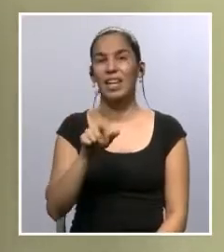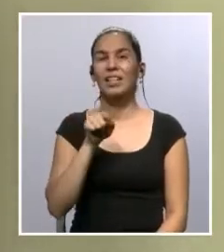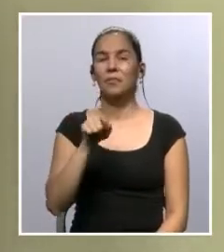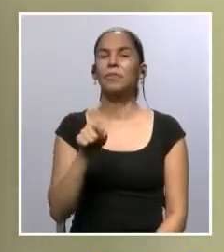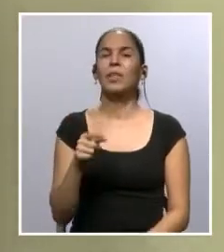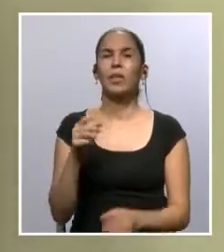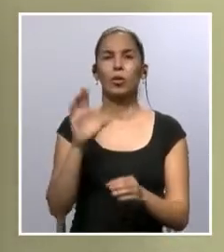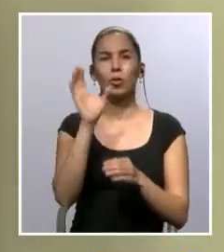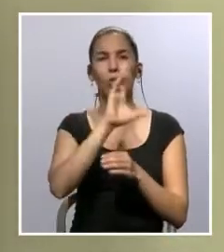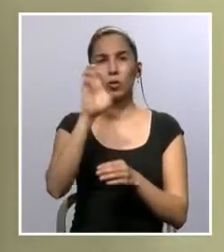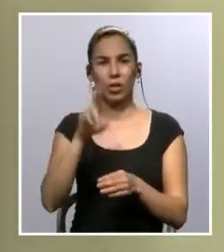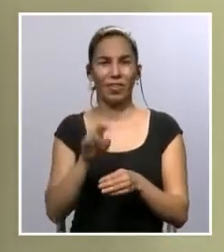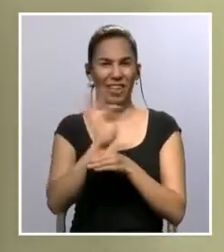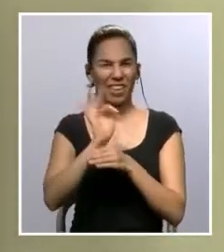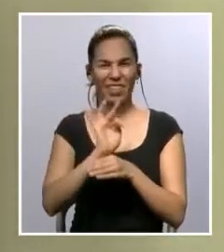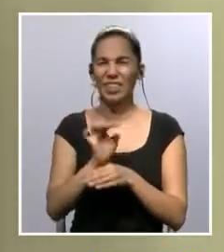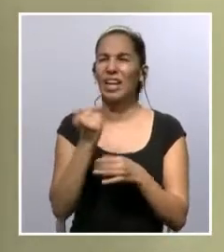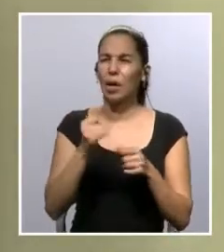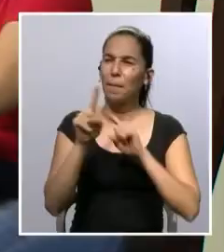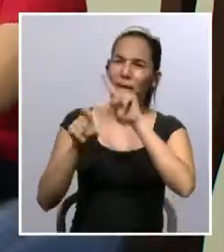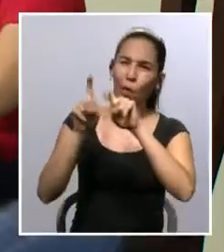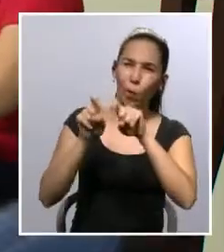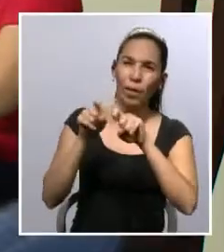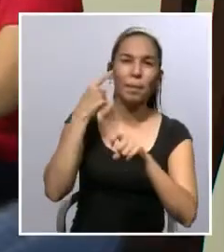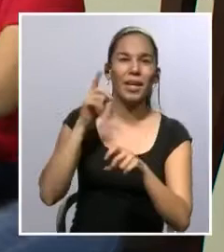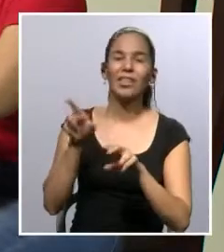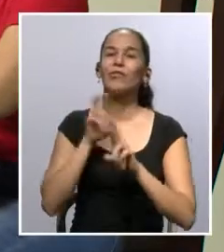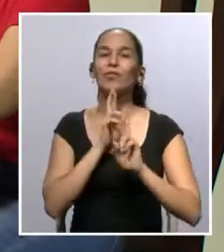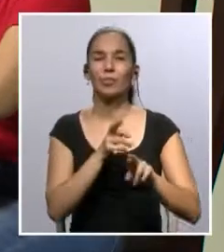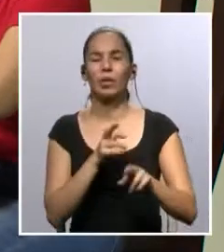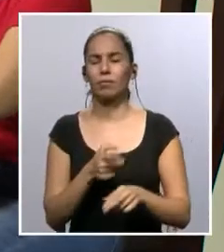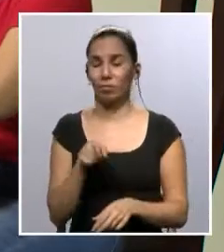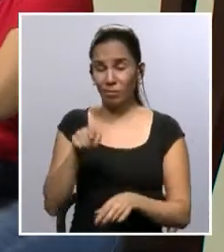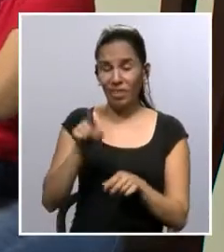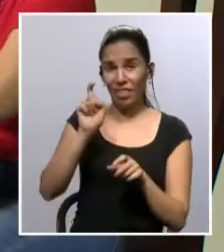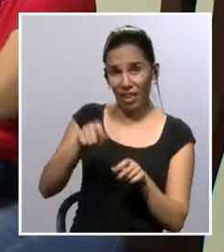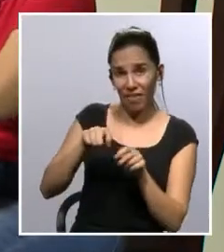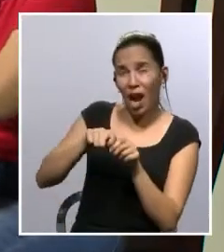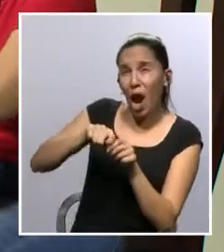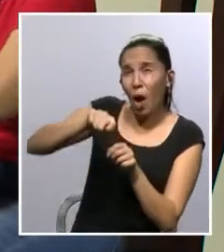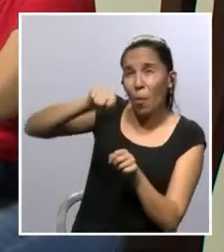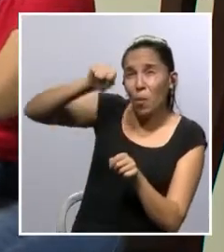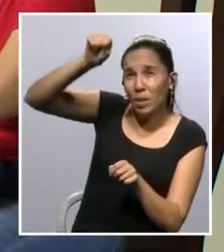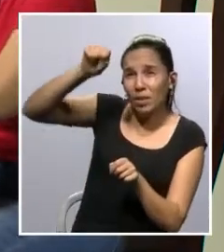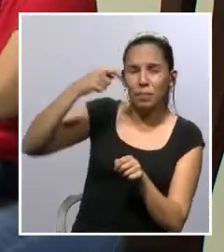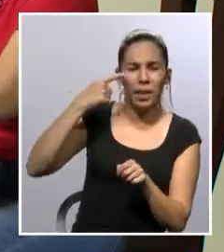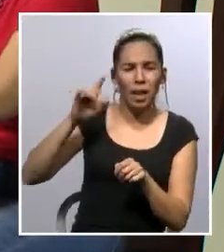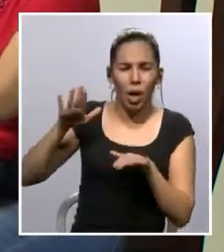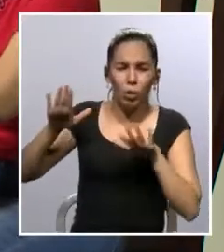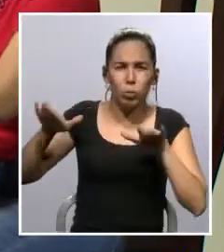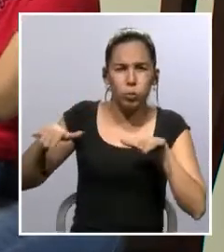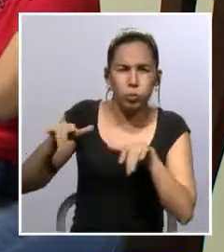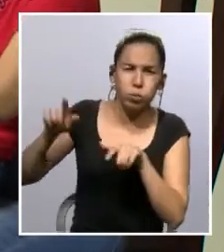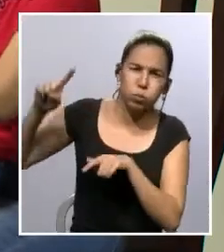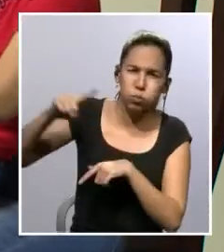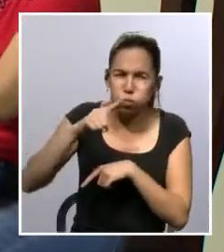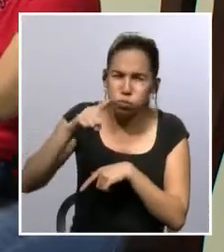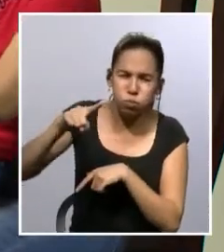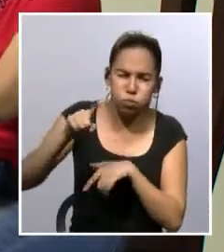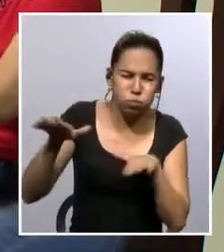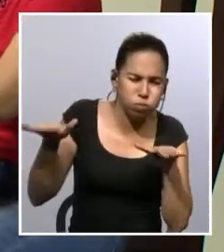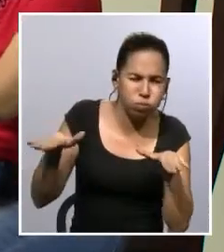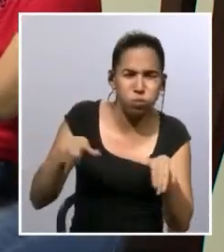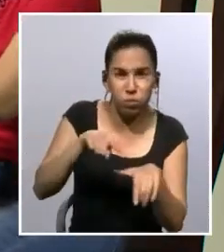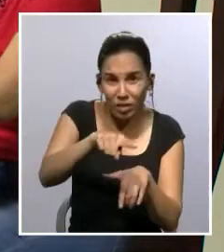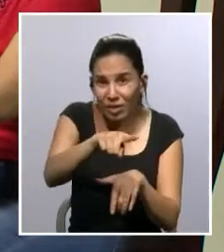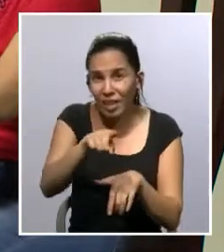también. Entonces, profesor, ¿necesita Superman aumentar su tamaño cuando vuela? Ok. Bueno, hemos llegado